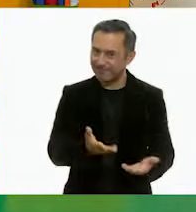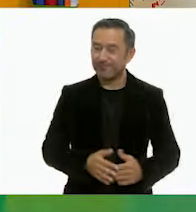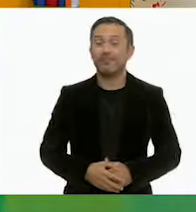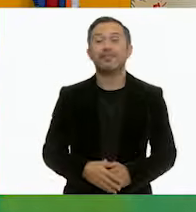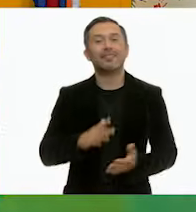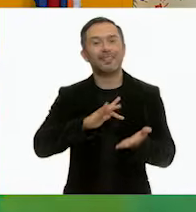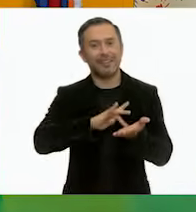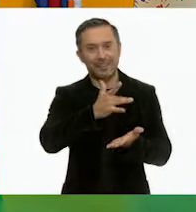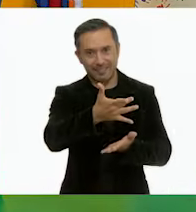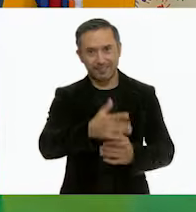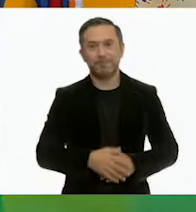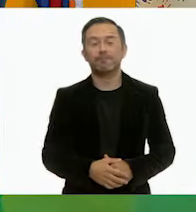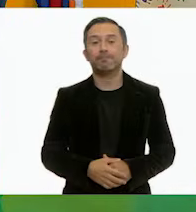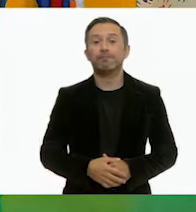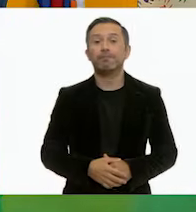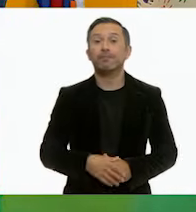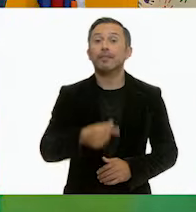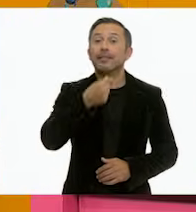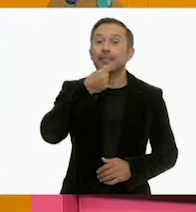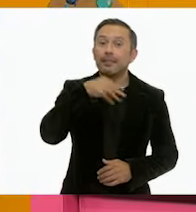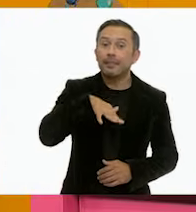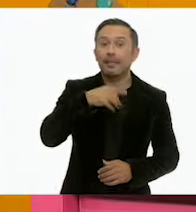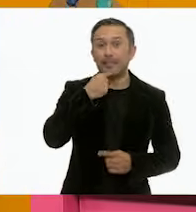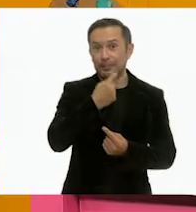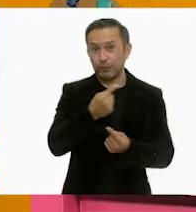Gracias. Hola, niñas y niños.